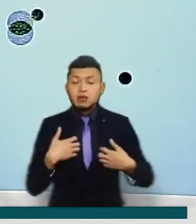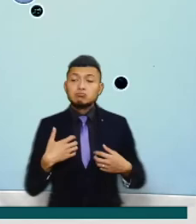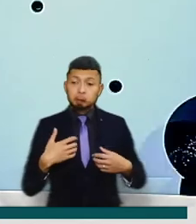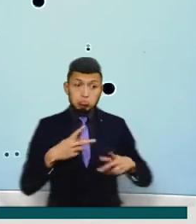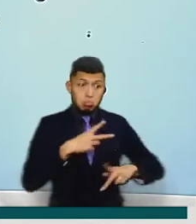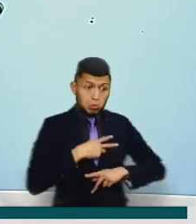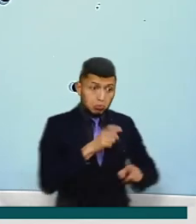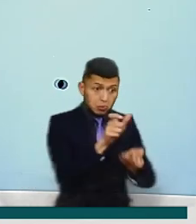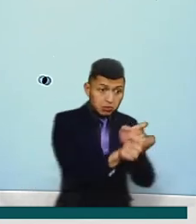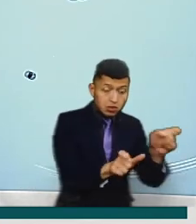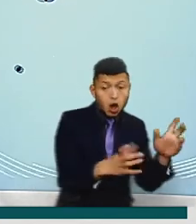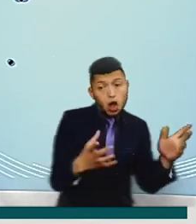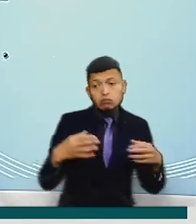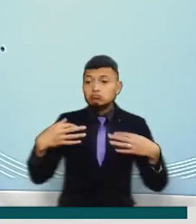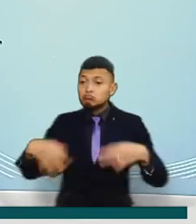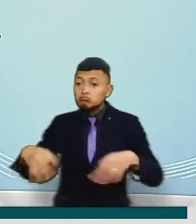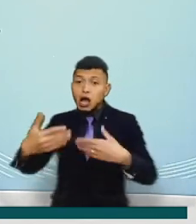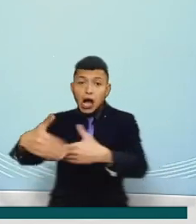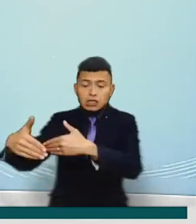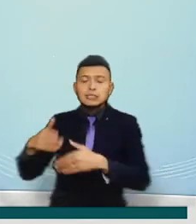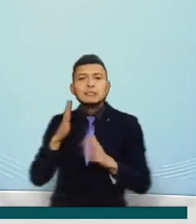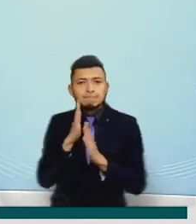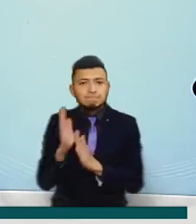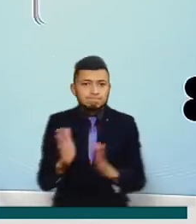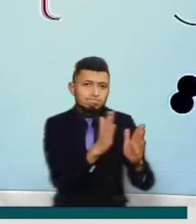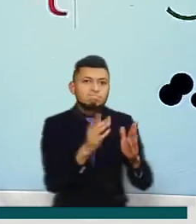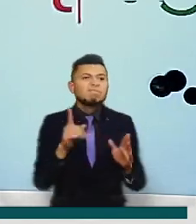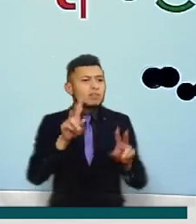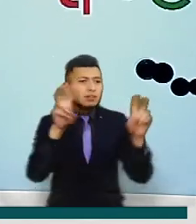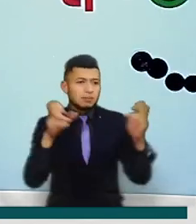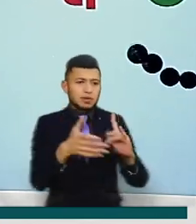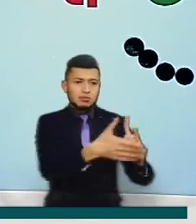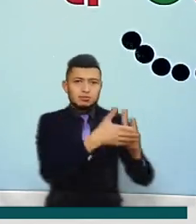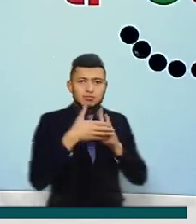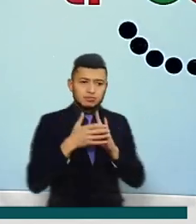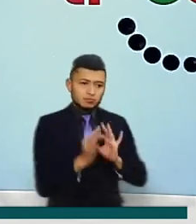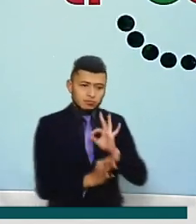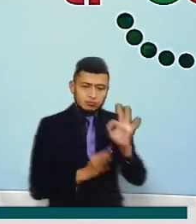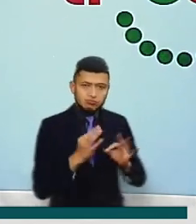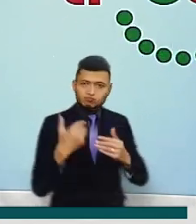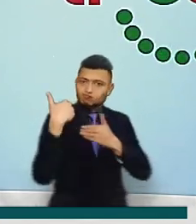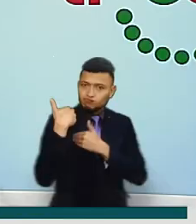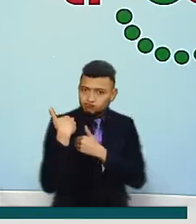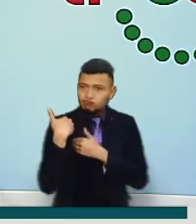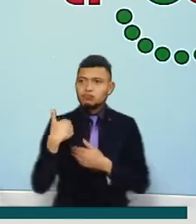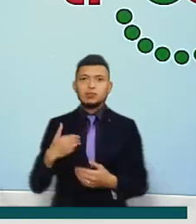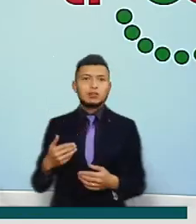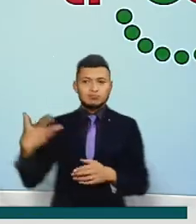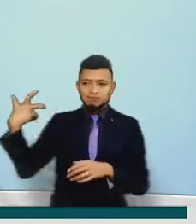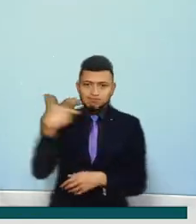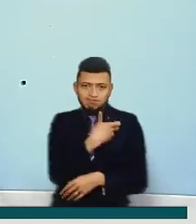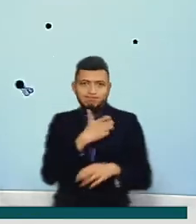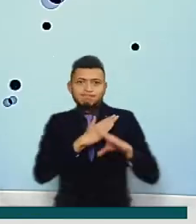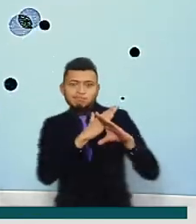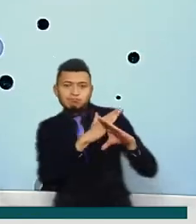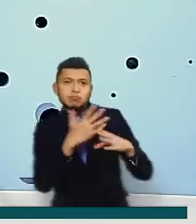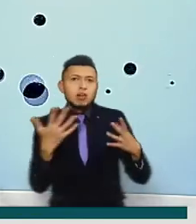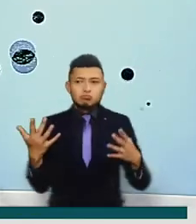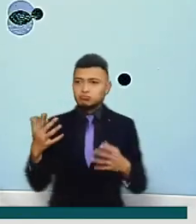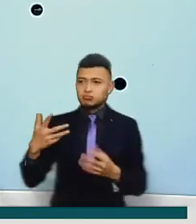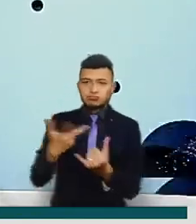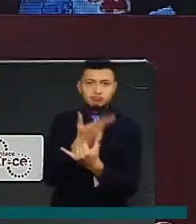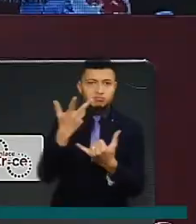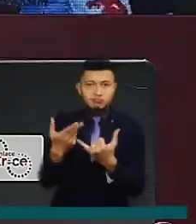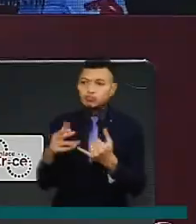El lugar contará con campañas sobre tenencia responsable, jornadas de vacunación y esterilización. Además, una zona para compartir